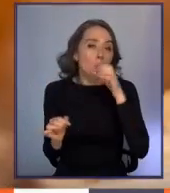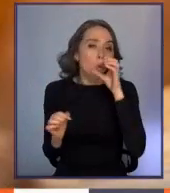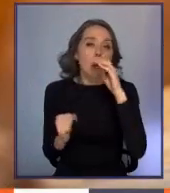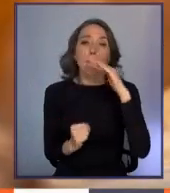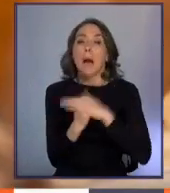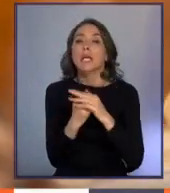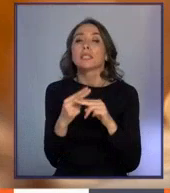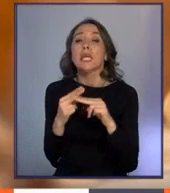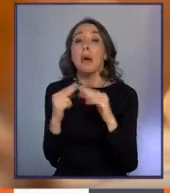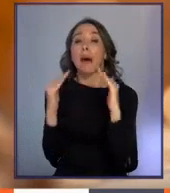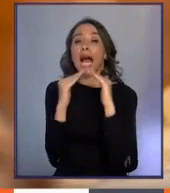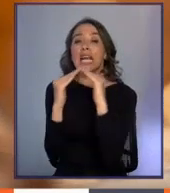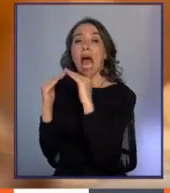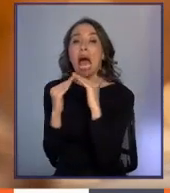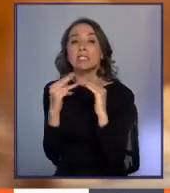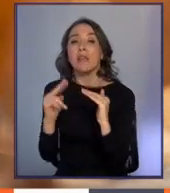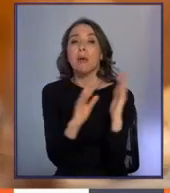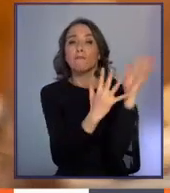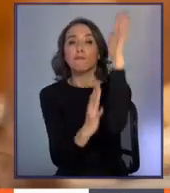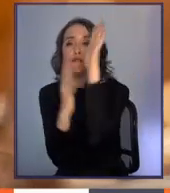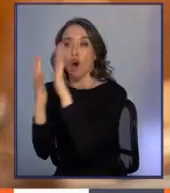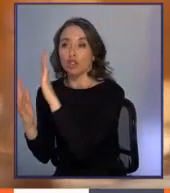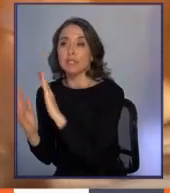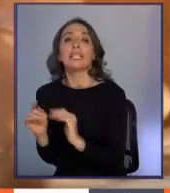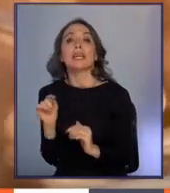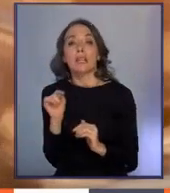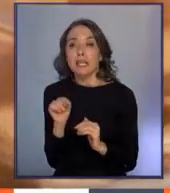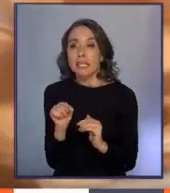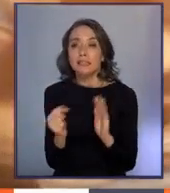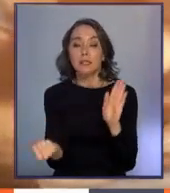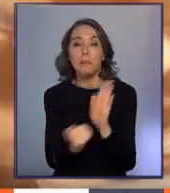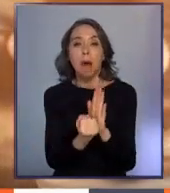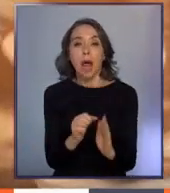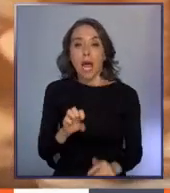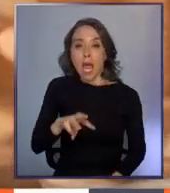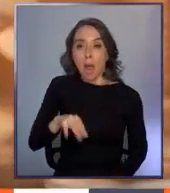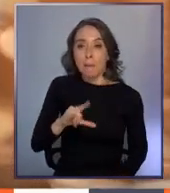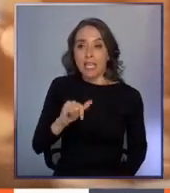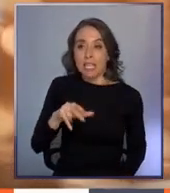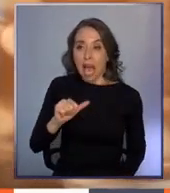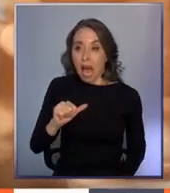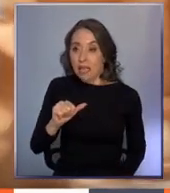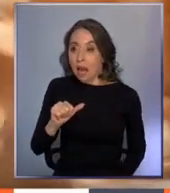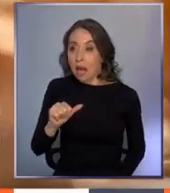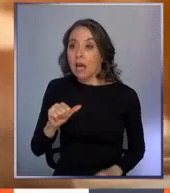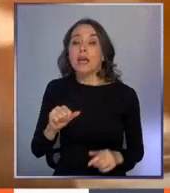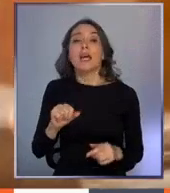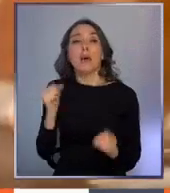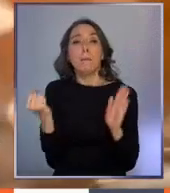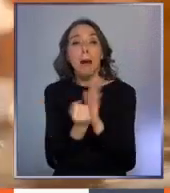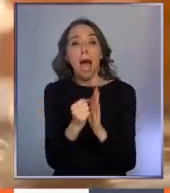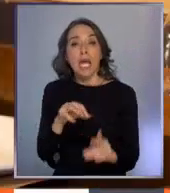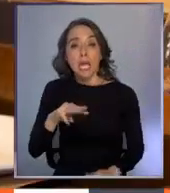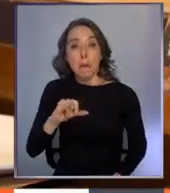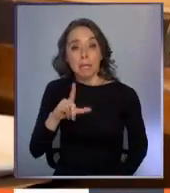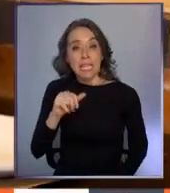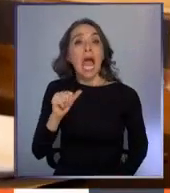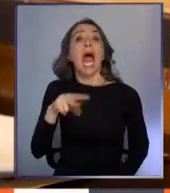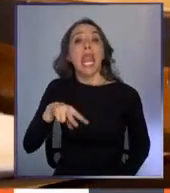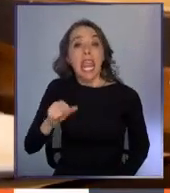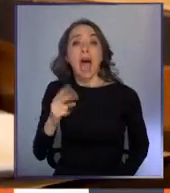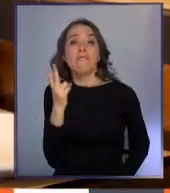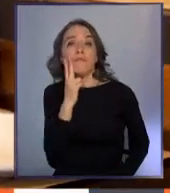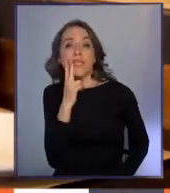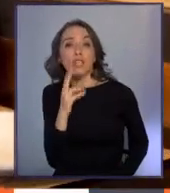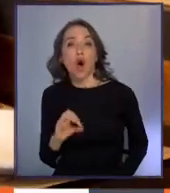del Bosque. ¿Y usted, caballero? Muy bueno. Este es signo de Emiliana. Para nosotros nos gusta el concepto que tiene Emiliana de tener vinos orgánicos. Eso